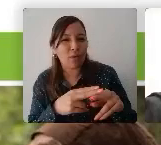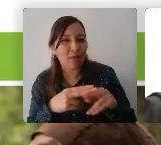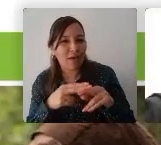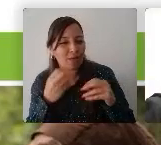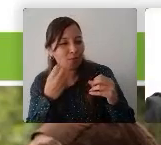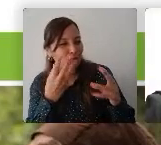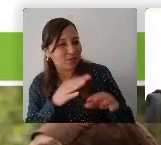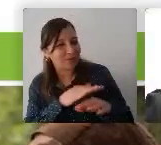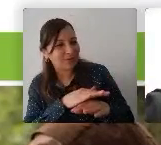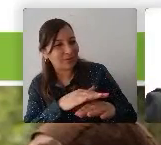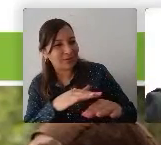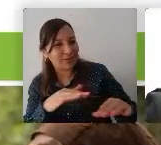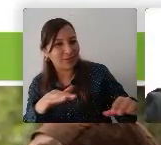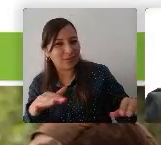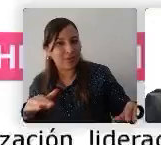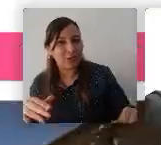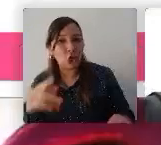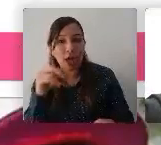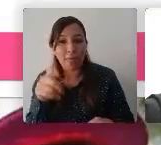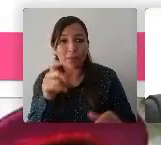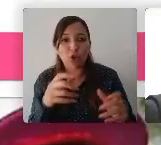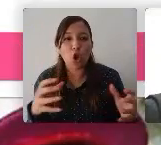ellos y el compromiso de cada uno de los emprendedores, ¿no?